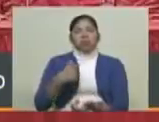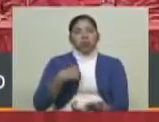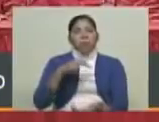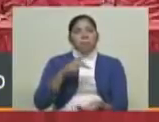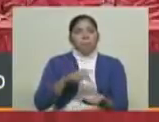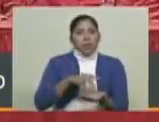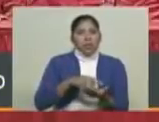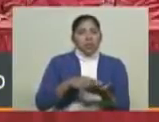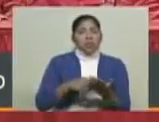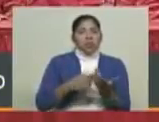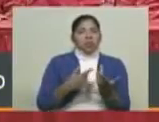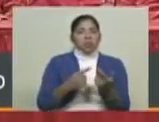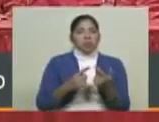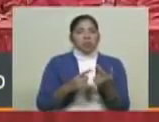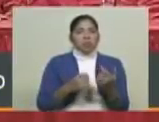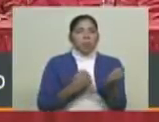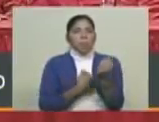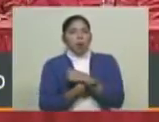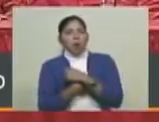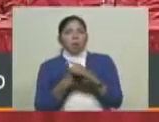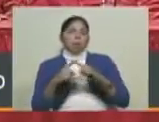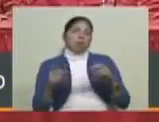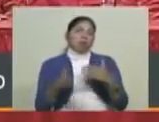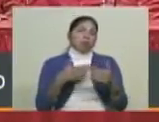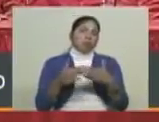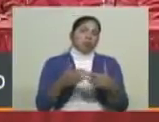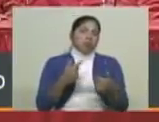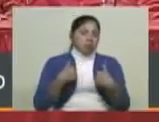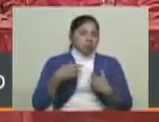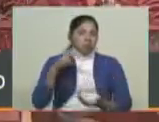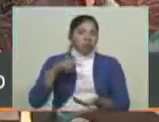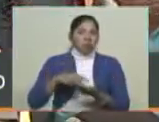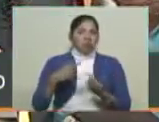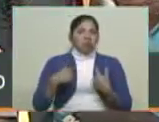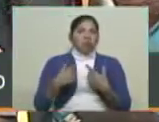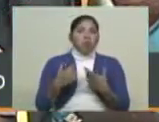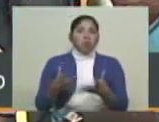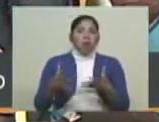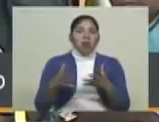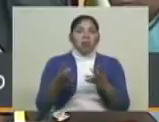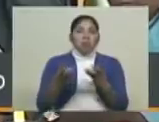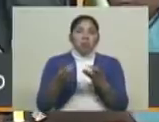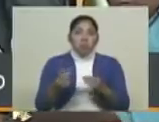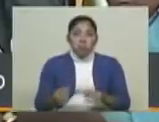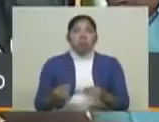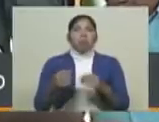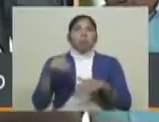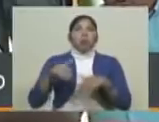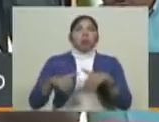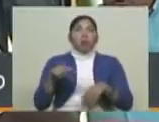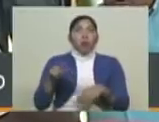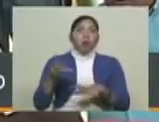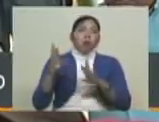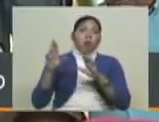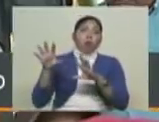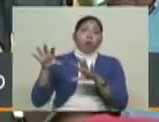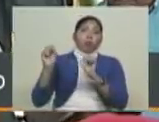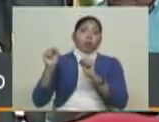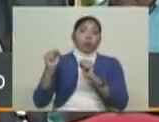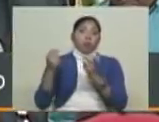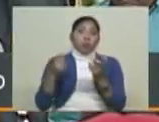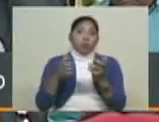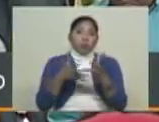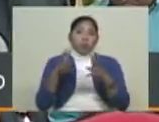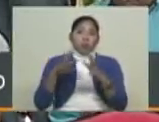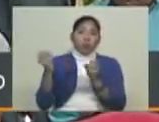Perdí, pero aquí estoy yo. Aquí estoy yo. Ojalá que él lo entienda así. Y que las amenazas de